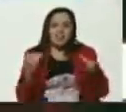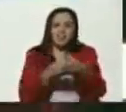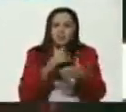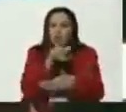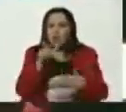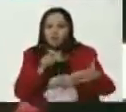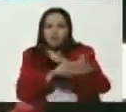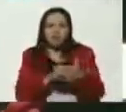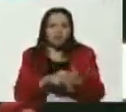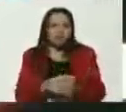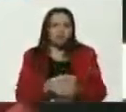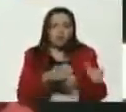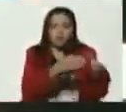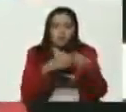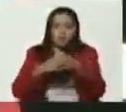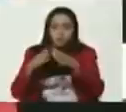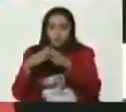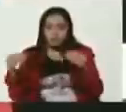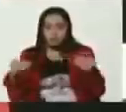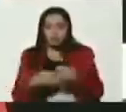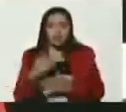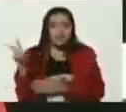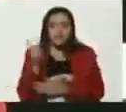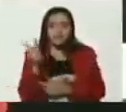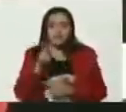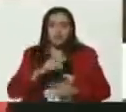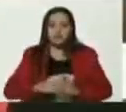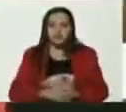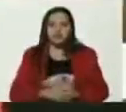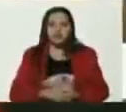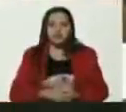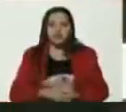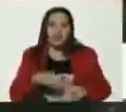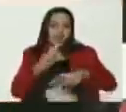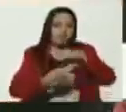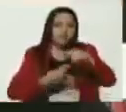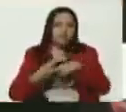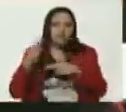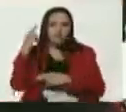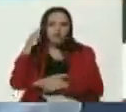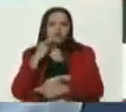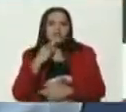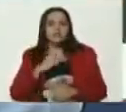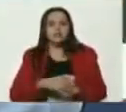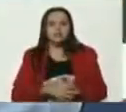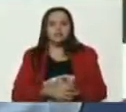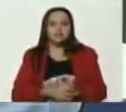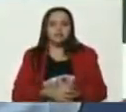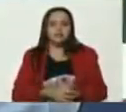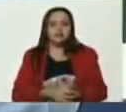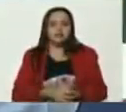otros partidos de Venezuela. La Revolución Bolivariana,